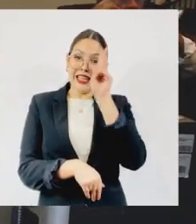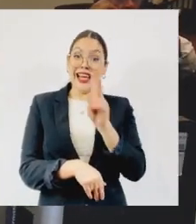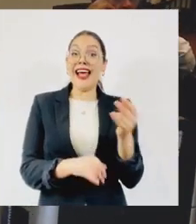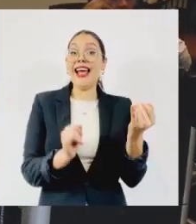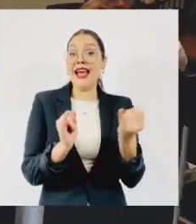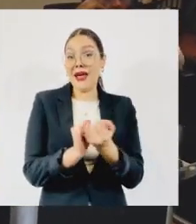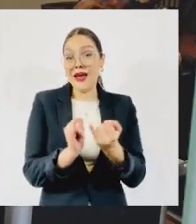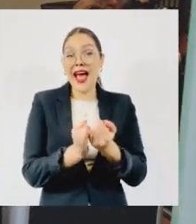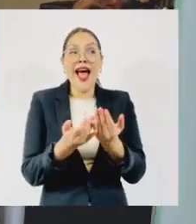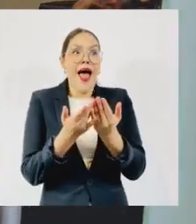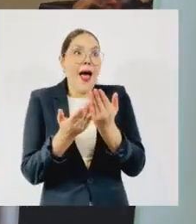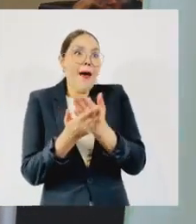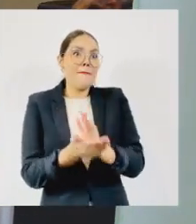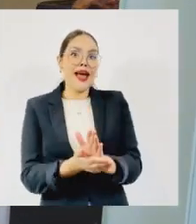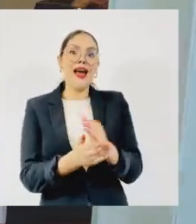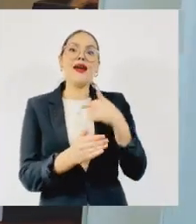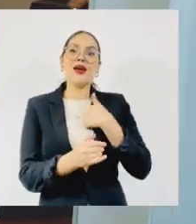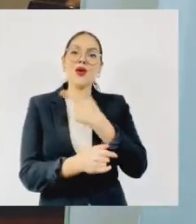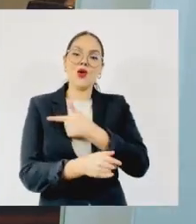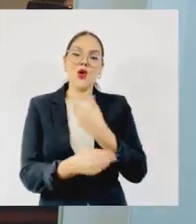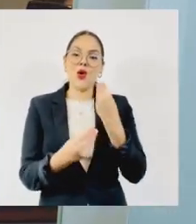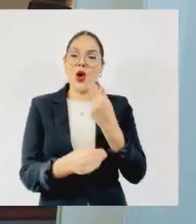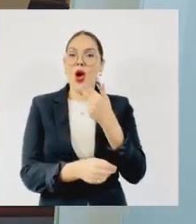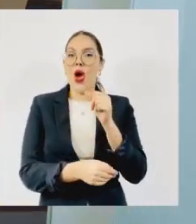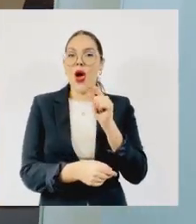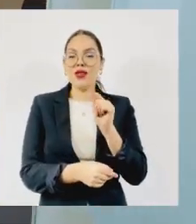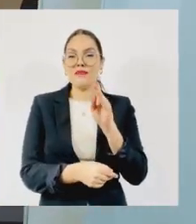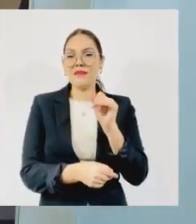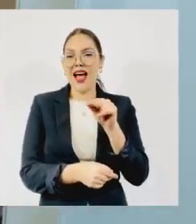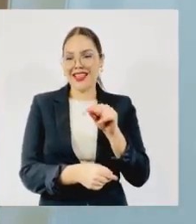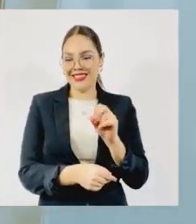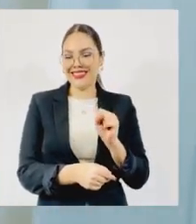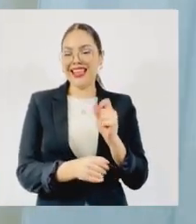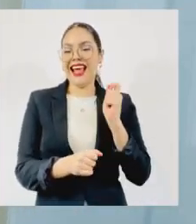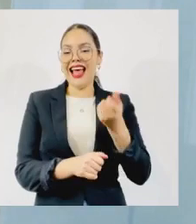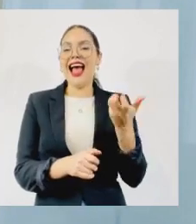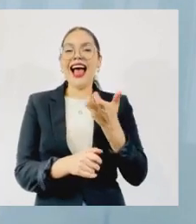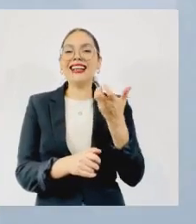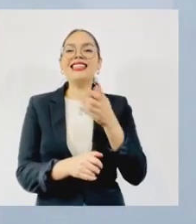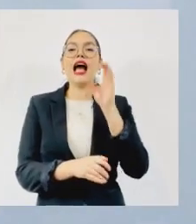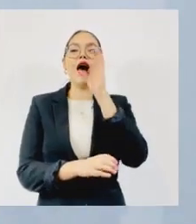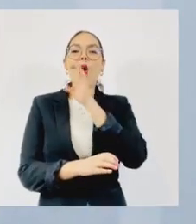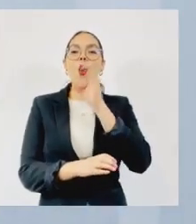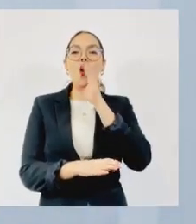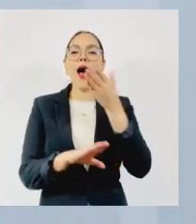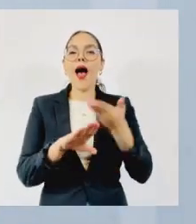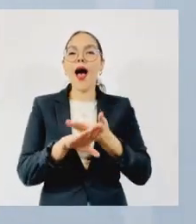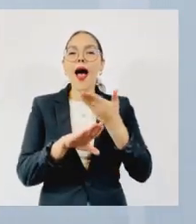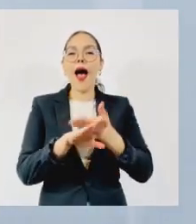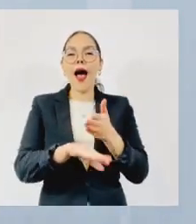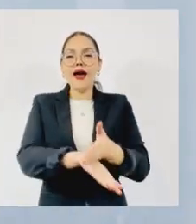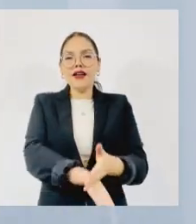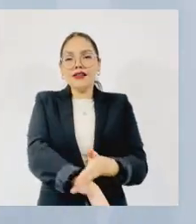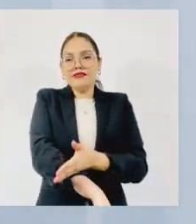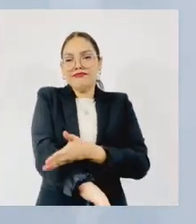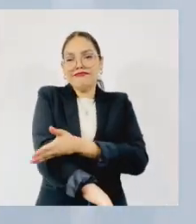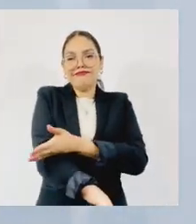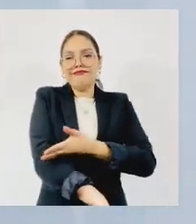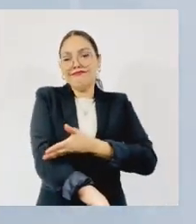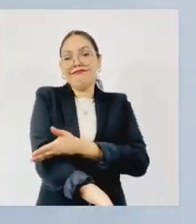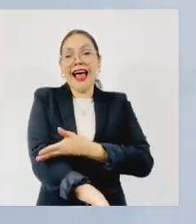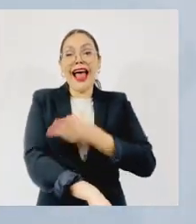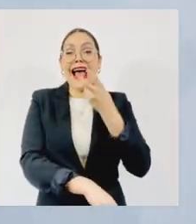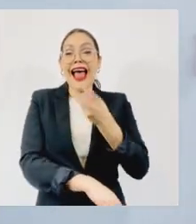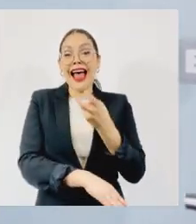minifalda. Y adicionalmente, los hot pants. O sea, las calcetas hasta arriba de